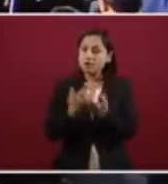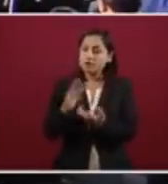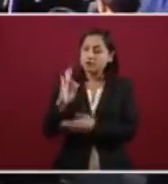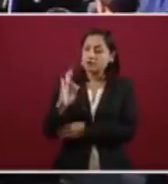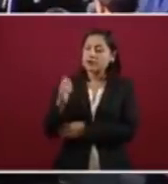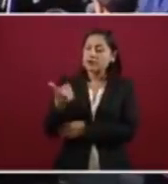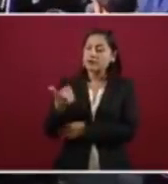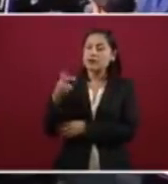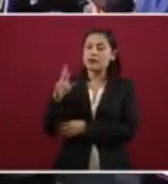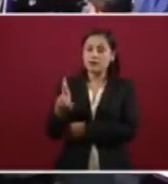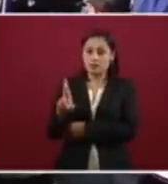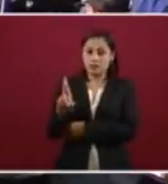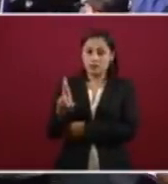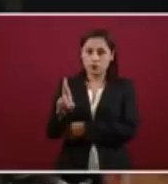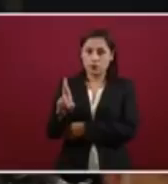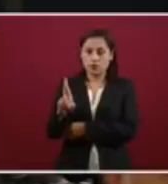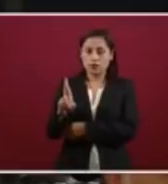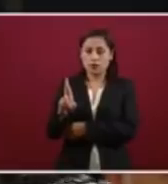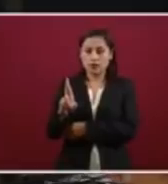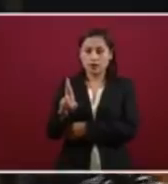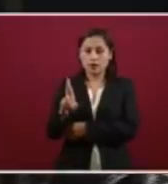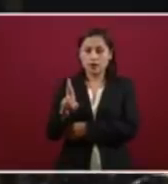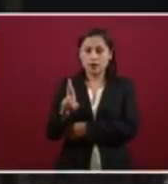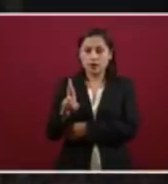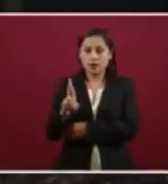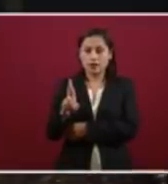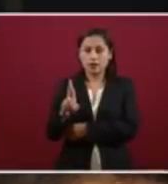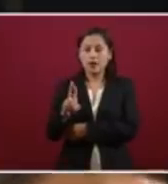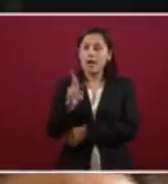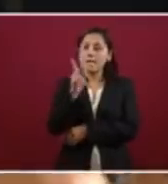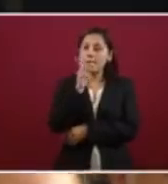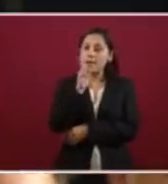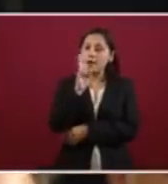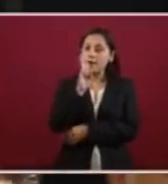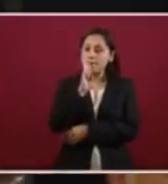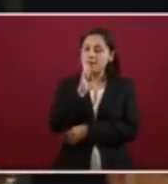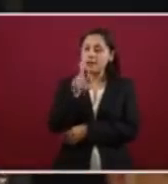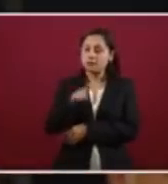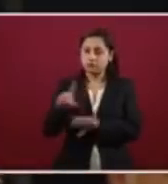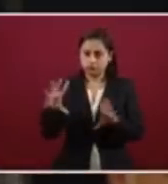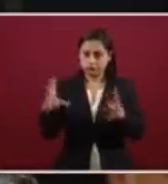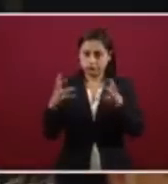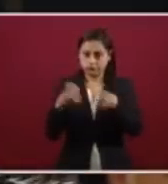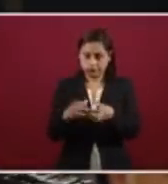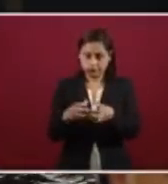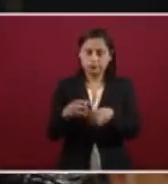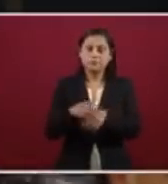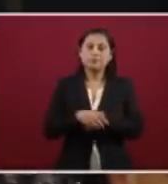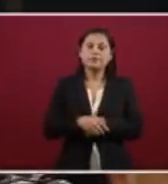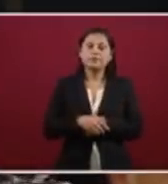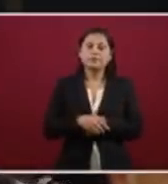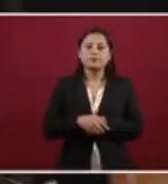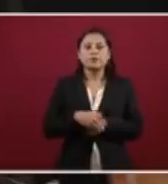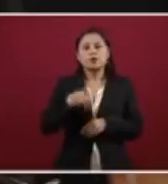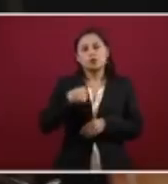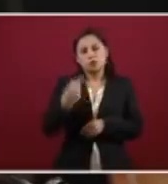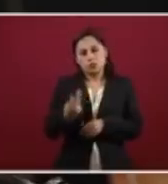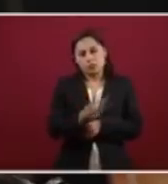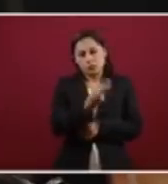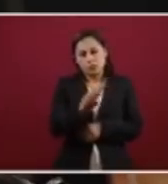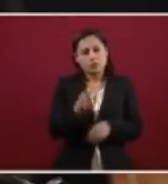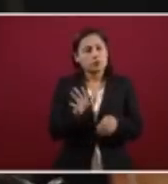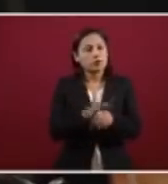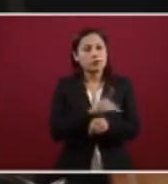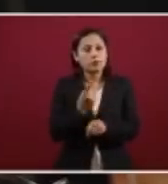padres del caso. Igual en esta materia me gustaría preguntarle, presidente, nosotros hace un par de días tuvimos la oportunidad